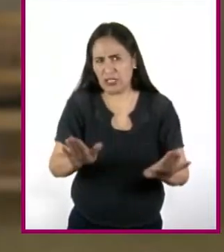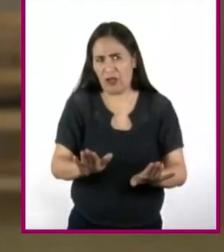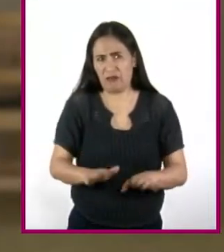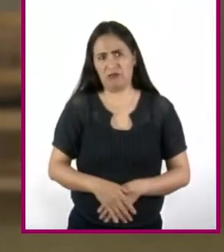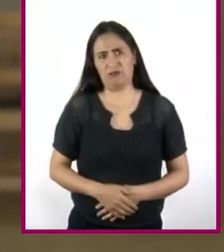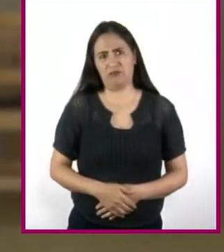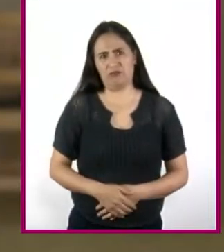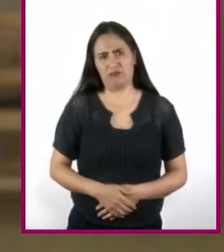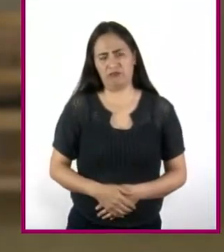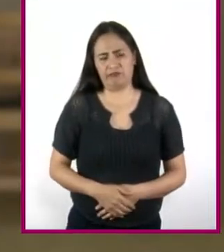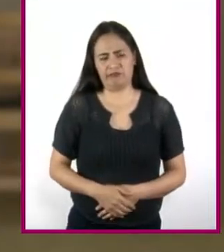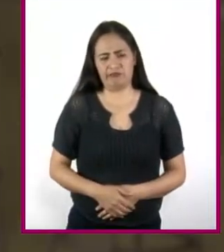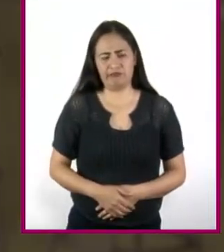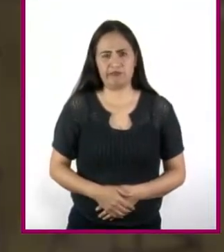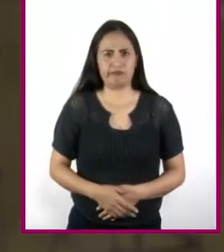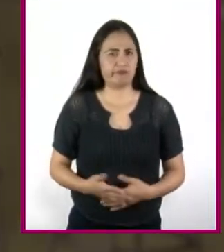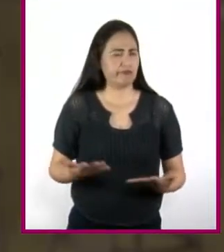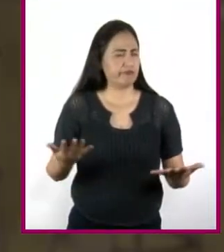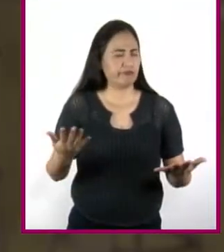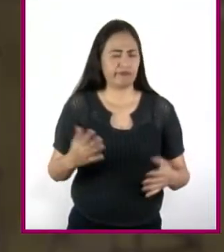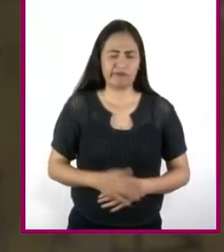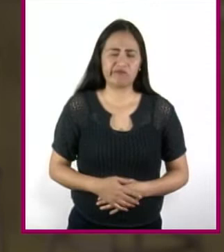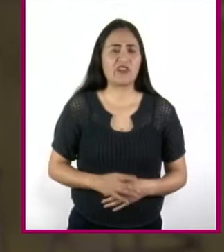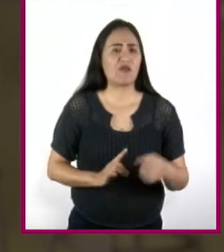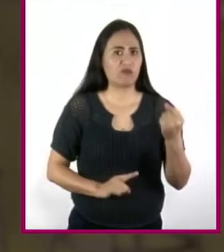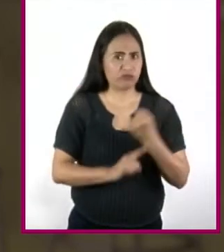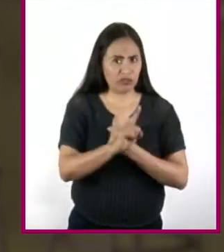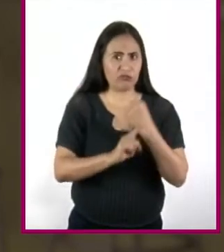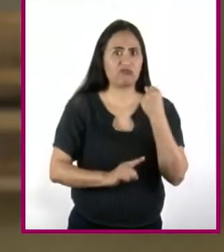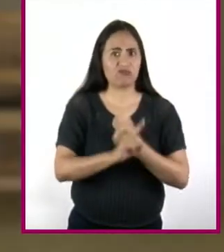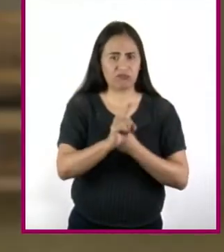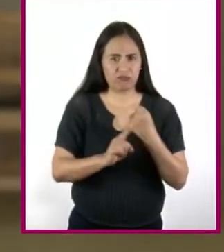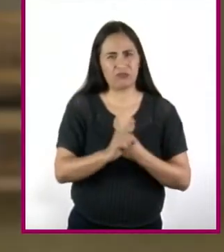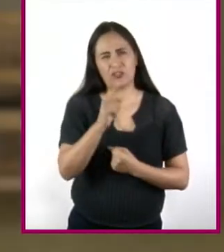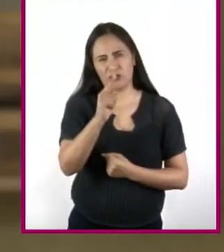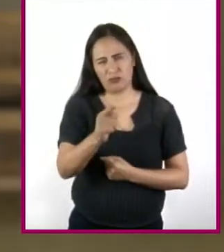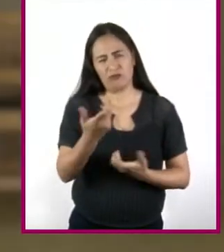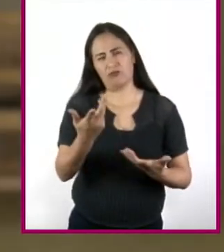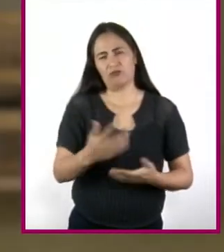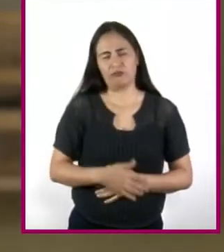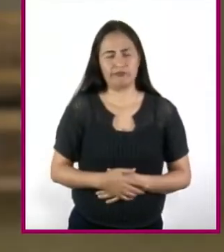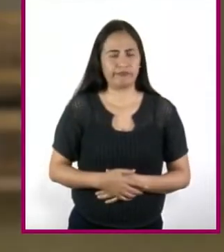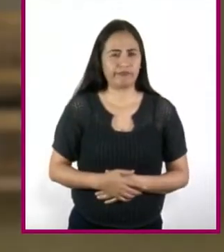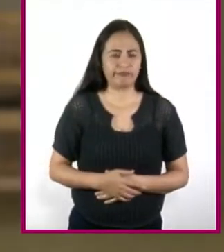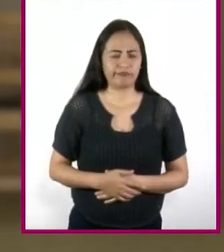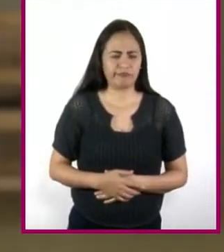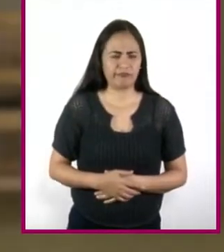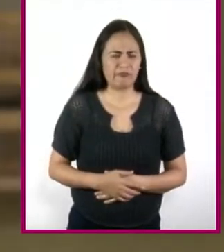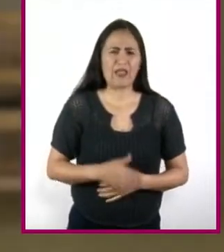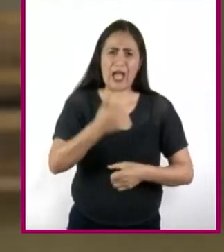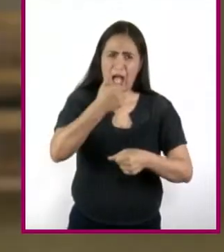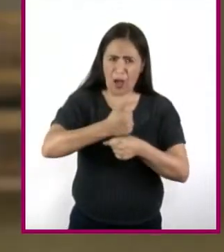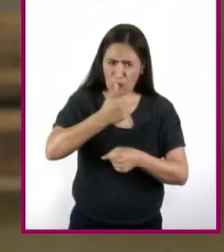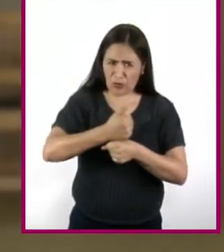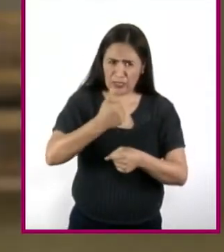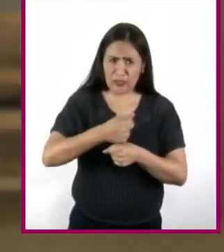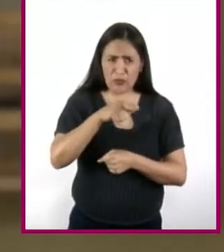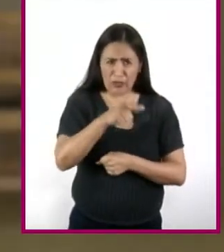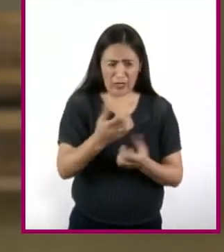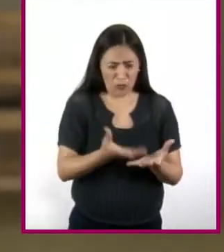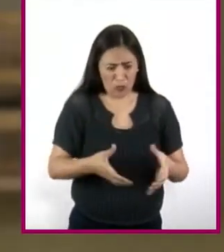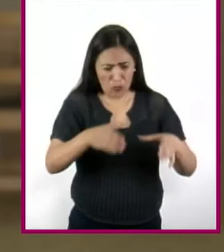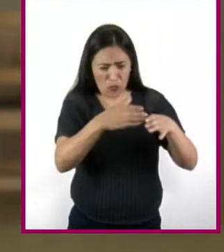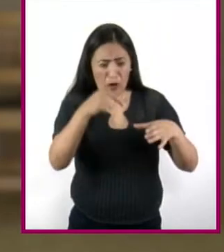tuyo para estos momentos. Es para no ponerme triste. Oye, pero ¿a poco tu abuelito sí tenía dinero en los